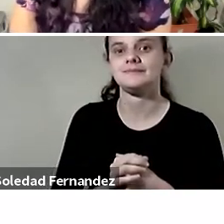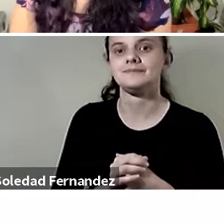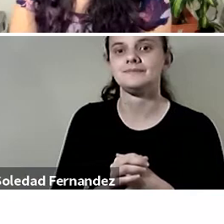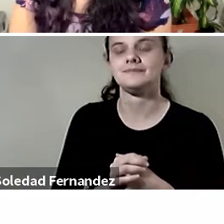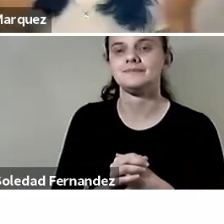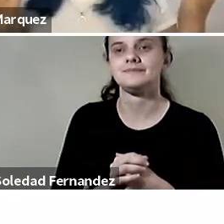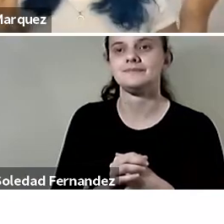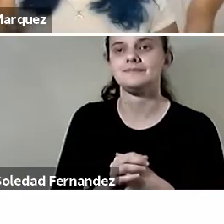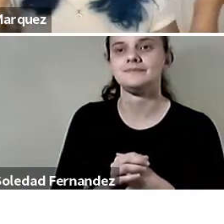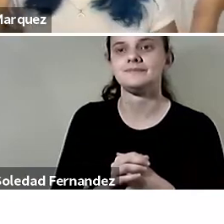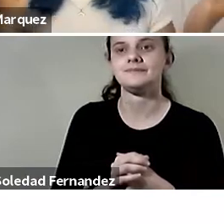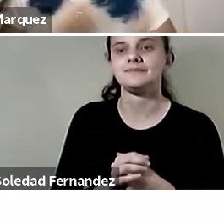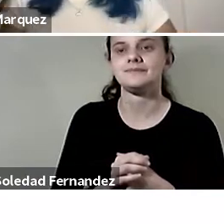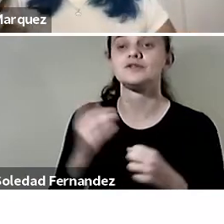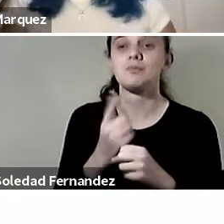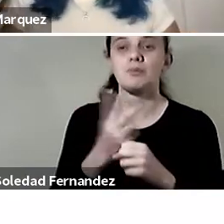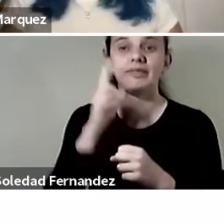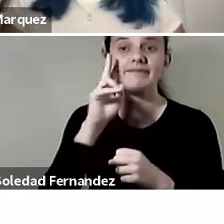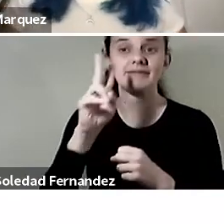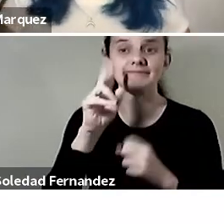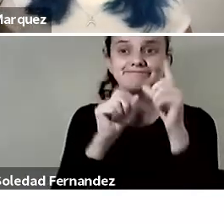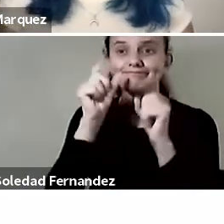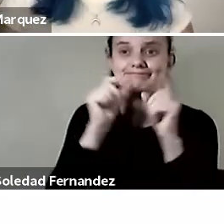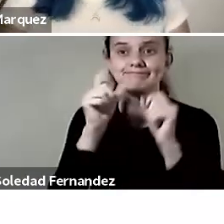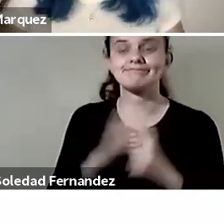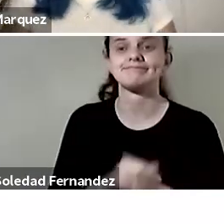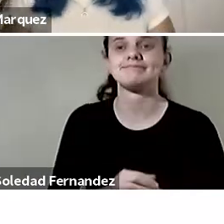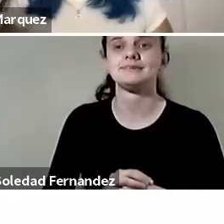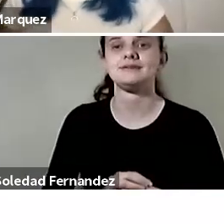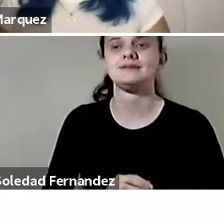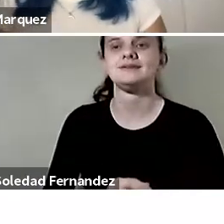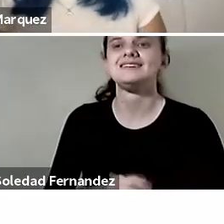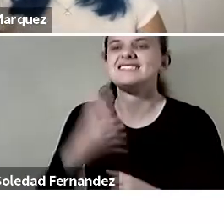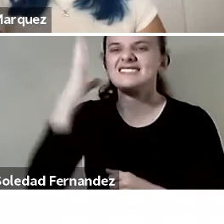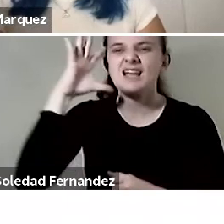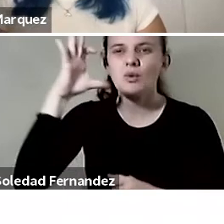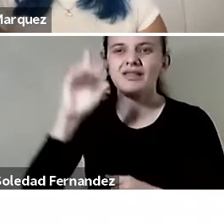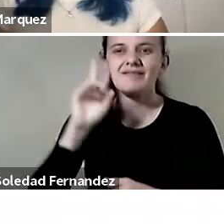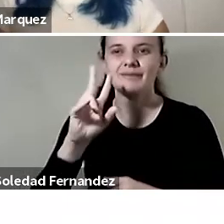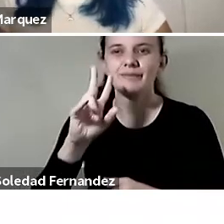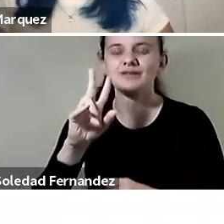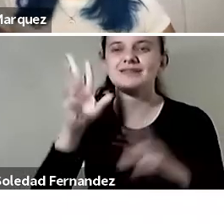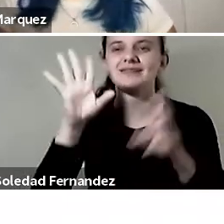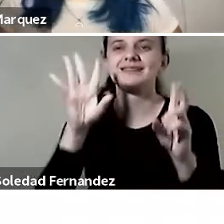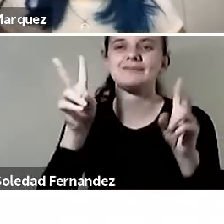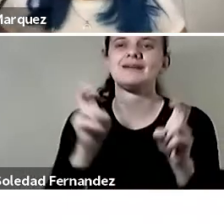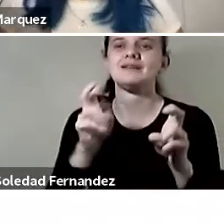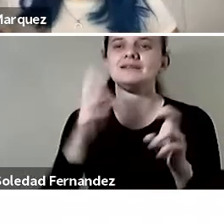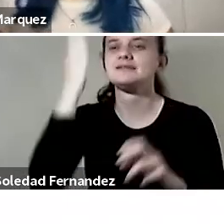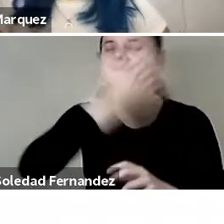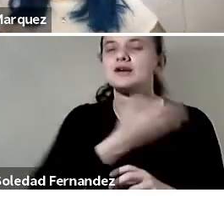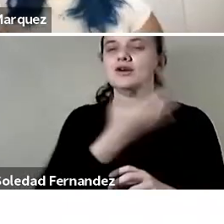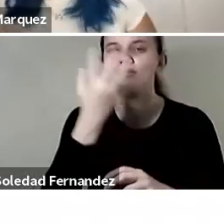Sí, ahí justo no van a poder ver el GIF animado, pero ¿qué pasa? ¿Recuerdan esto que estábamos hablando